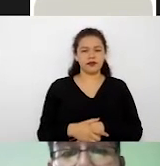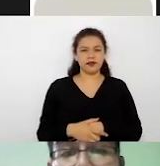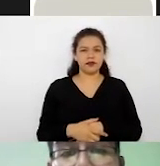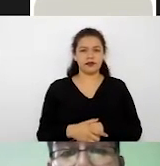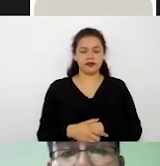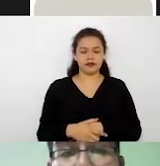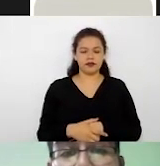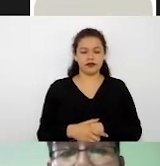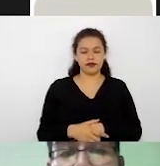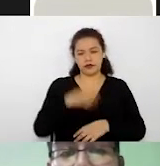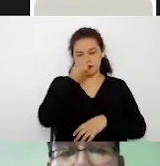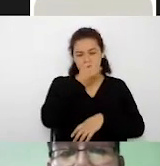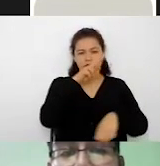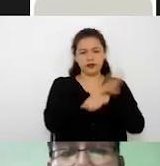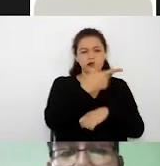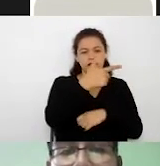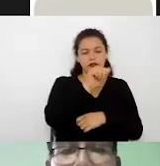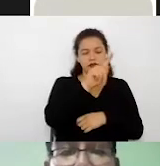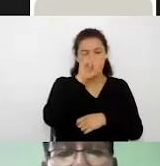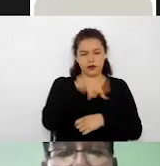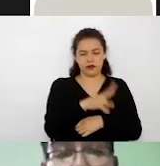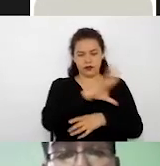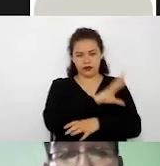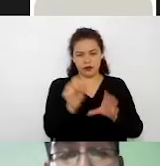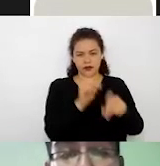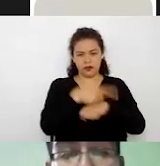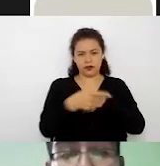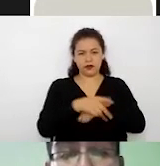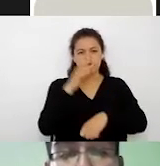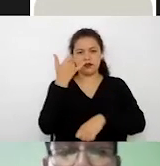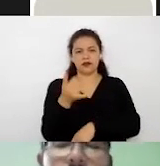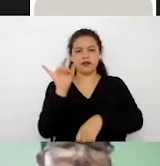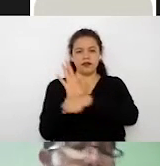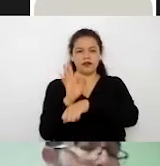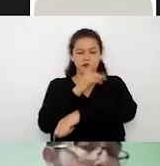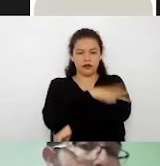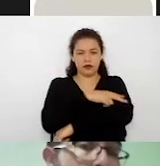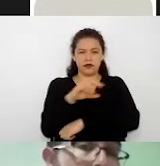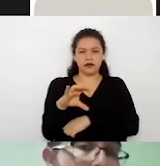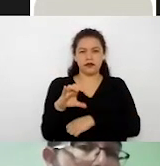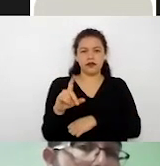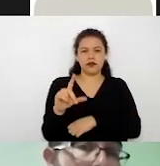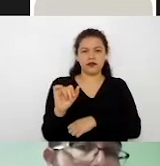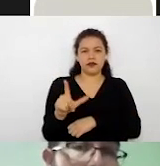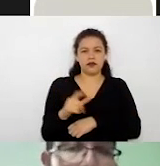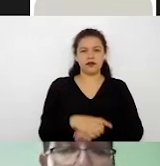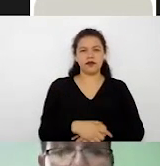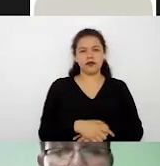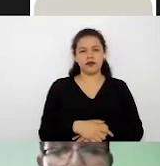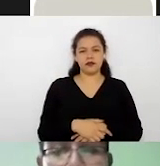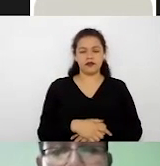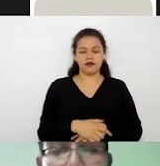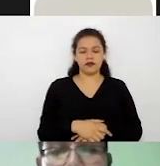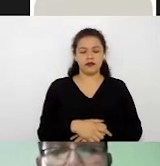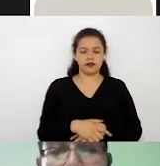Es la Secretaría de Gestión Integral de Riesgos y Protección Civil. Ahí es donde podríamos